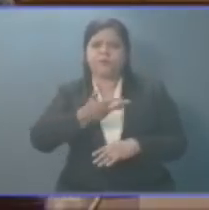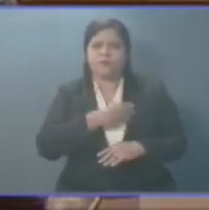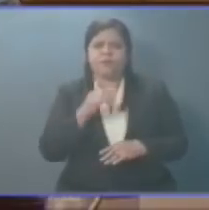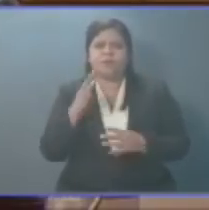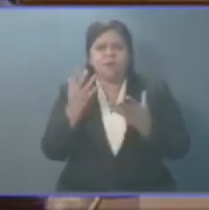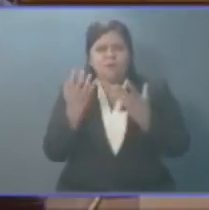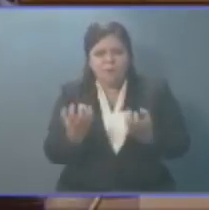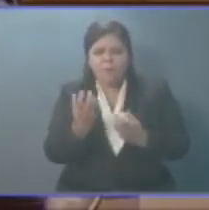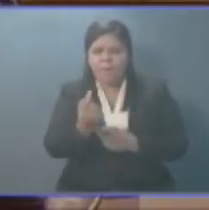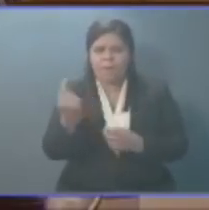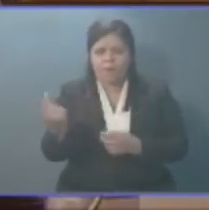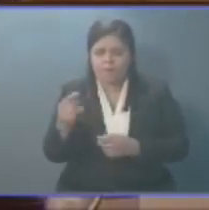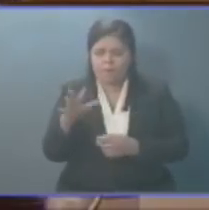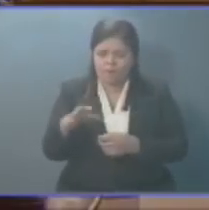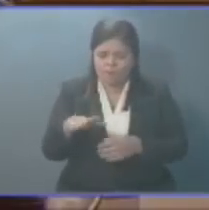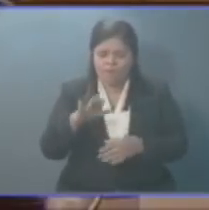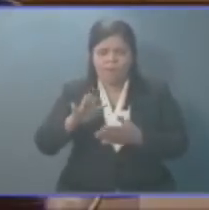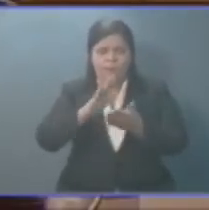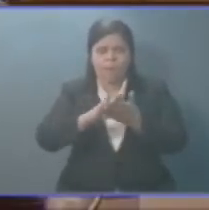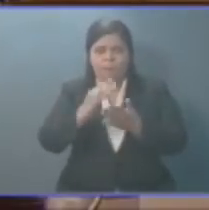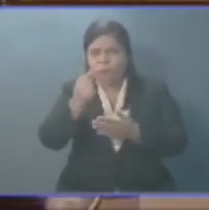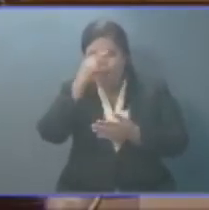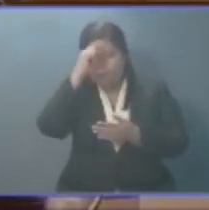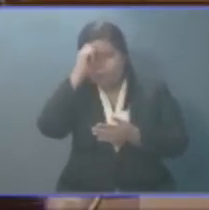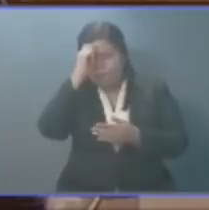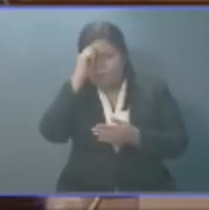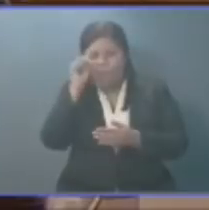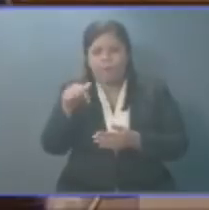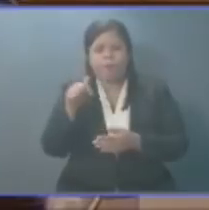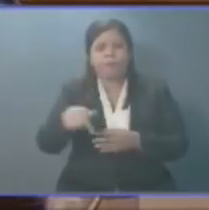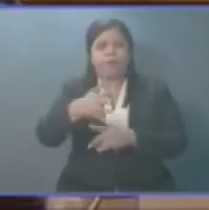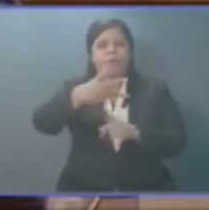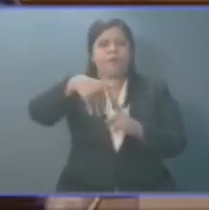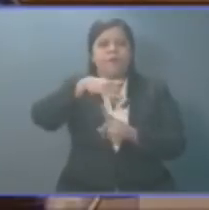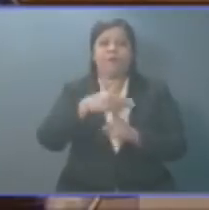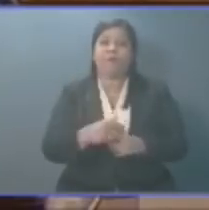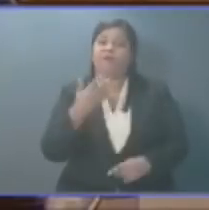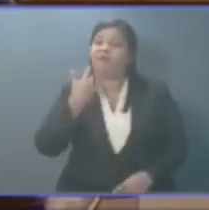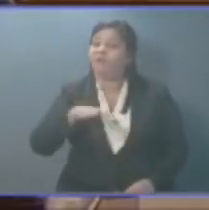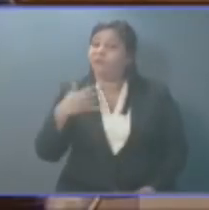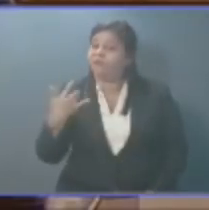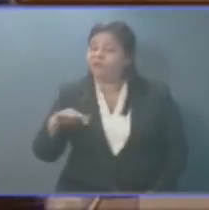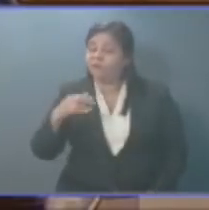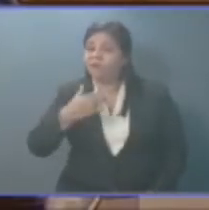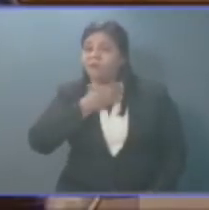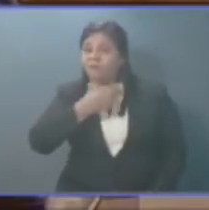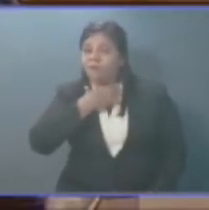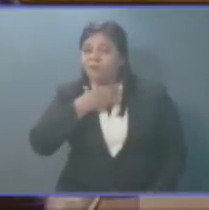robadas cuotas de los trabajadores y que por eso incluso están en una situación bien complicada.